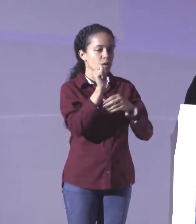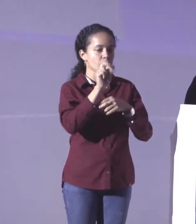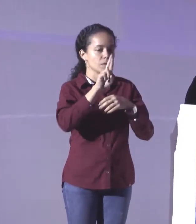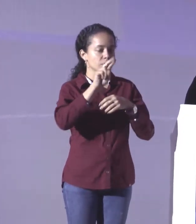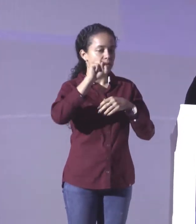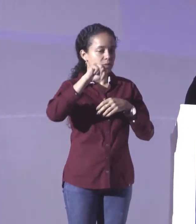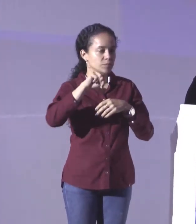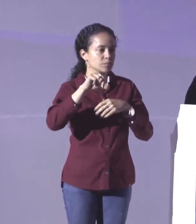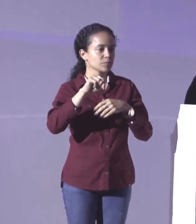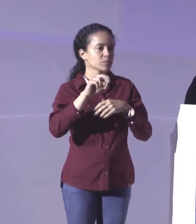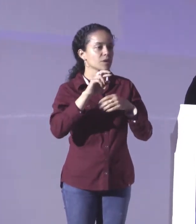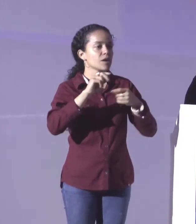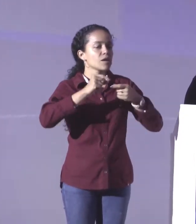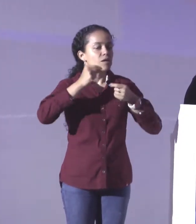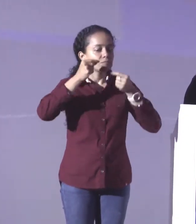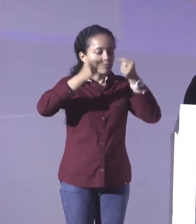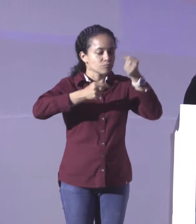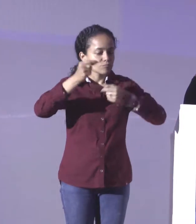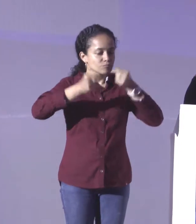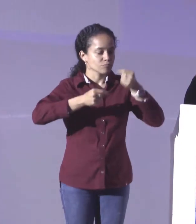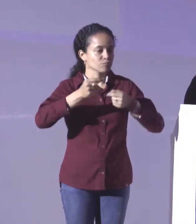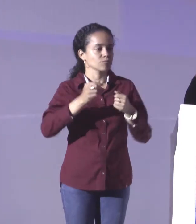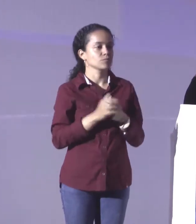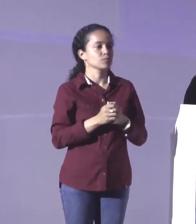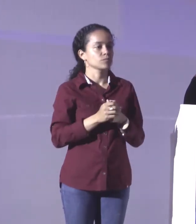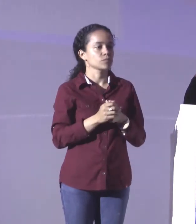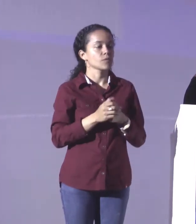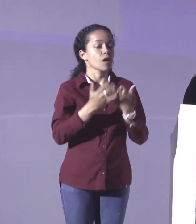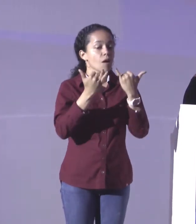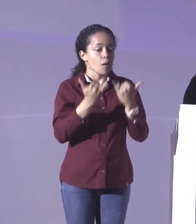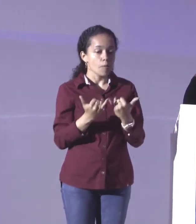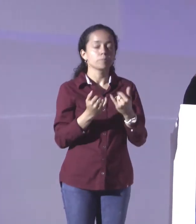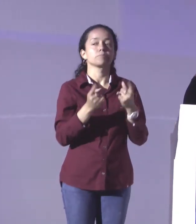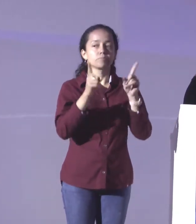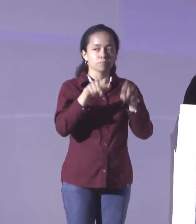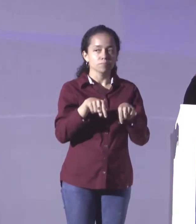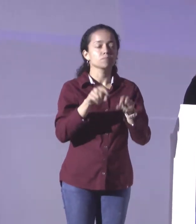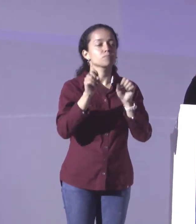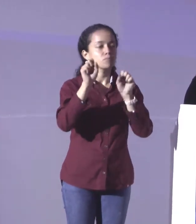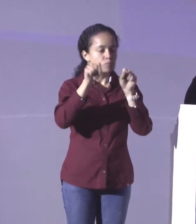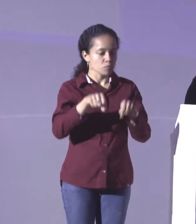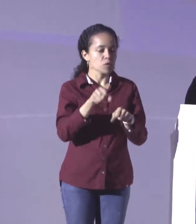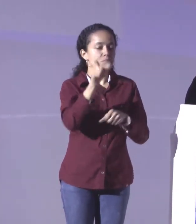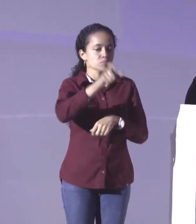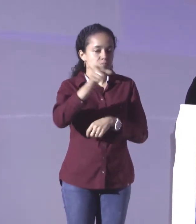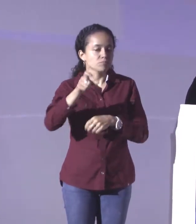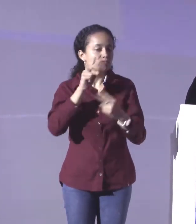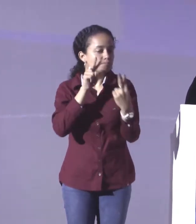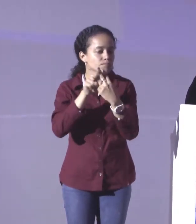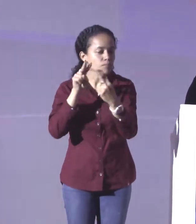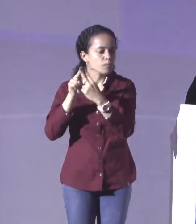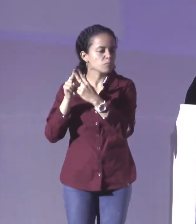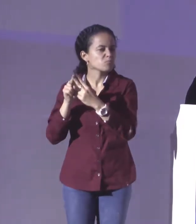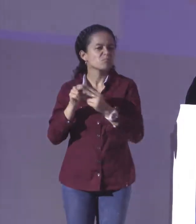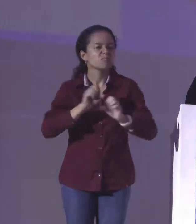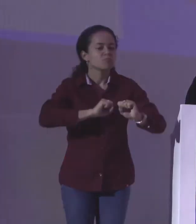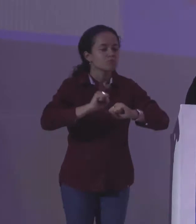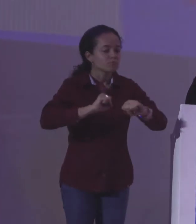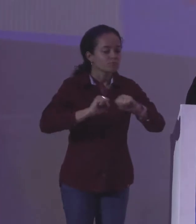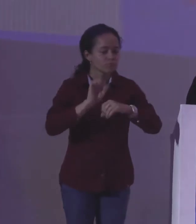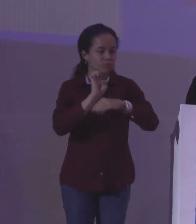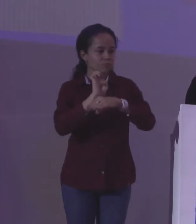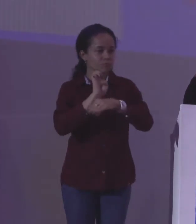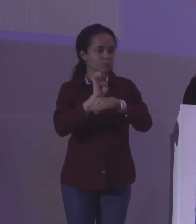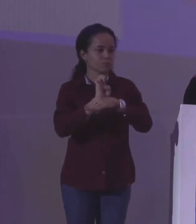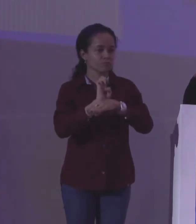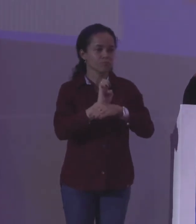ARN Rinde Cuentas. Asimismo, a través de esta etiqueta los ciudadanos pueden conocer la gestión realizada por la entidad